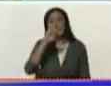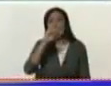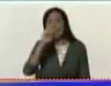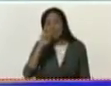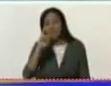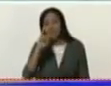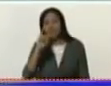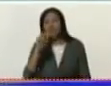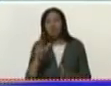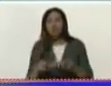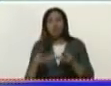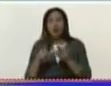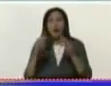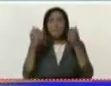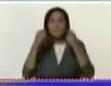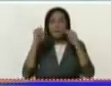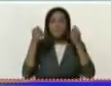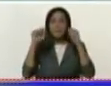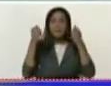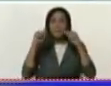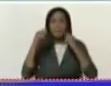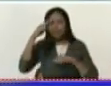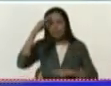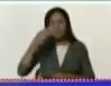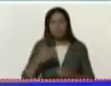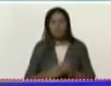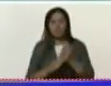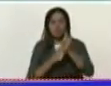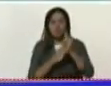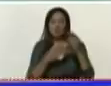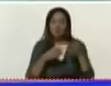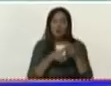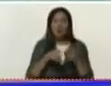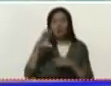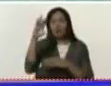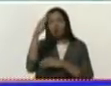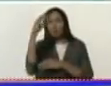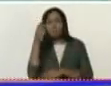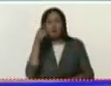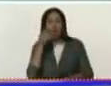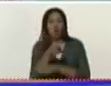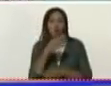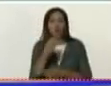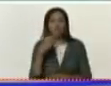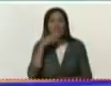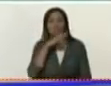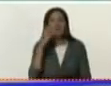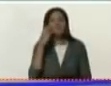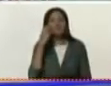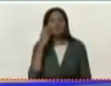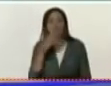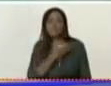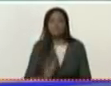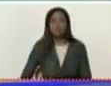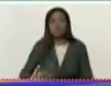un centro de entrenamiento paramilitar que dirige el ejército de Colombia a la orden de Iván Duque, en